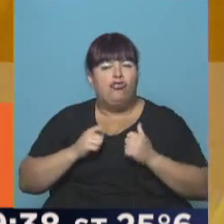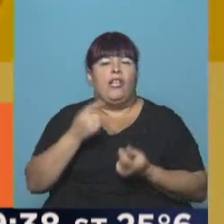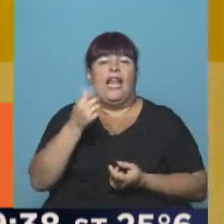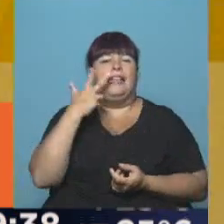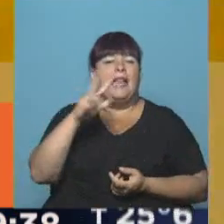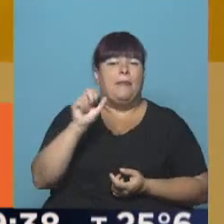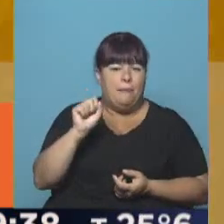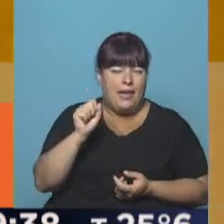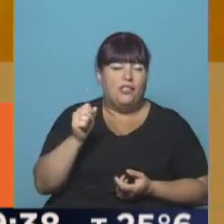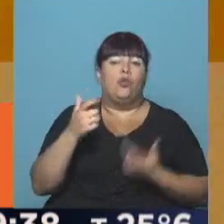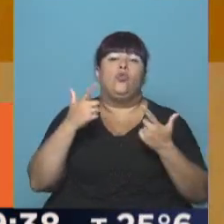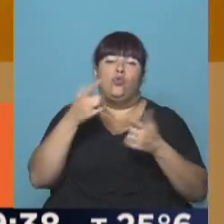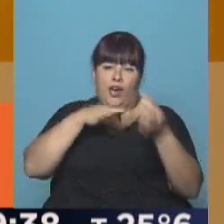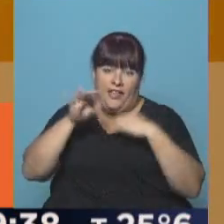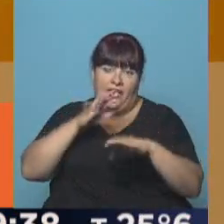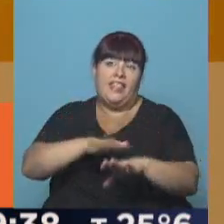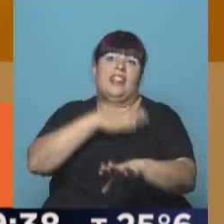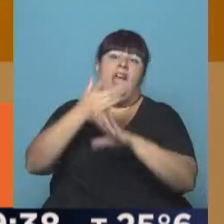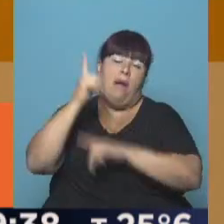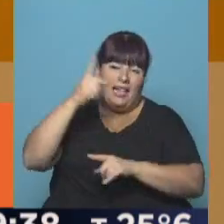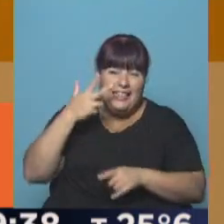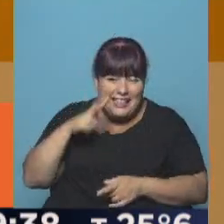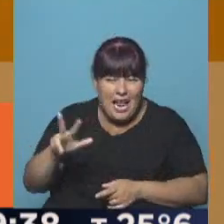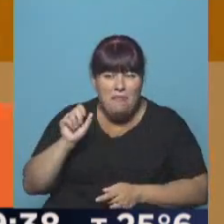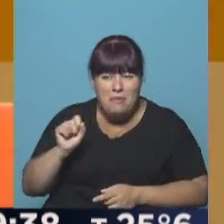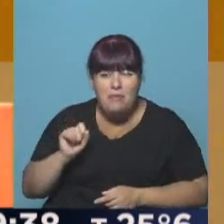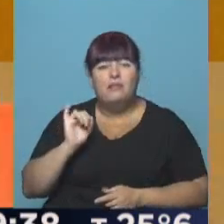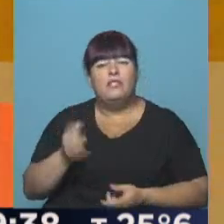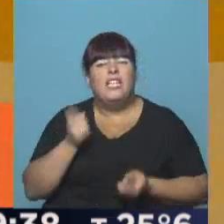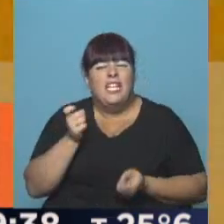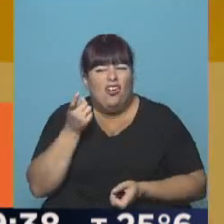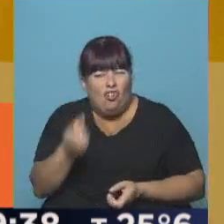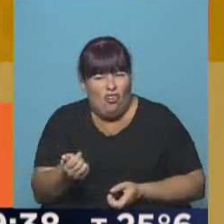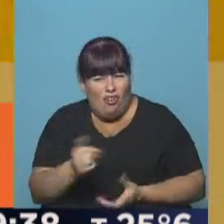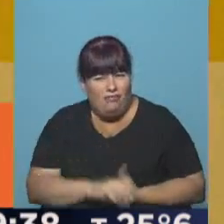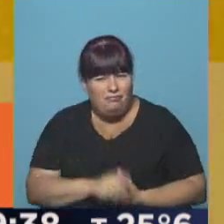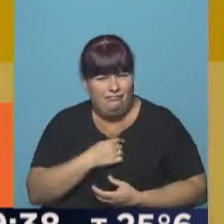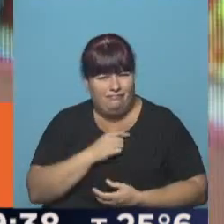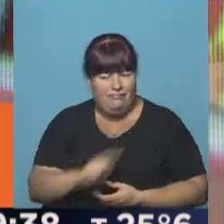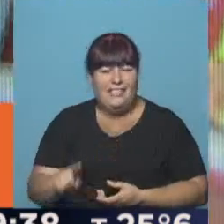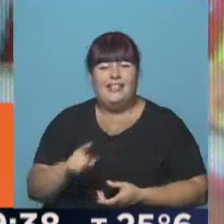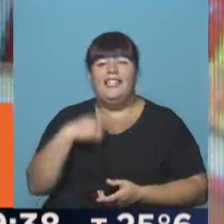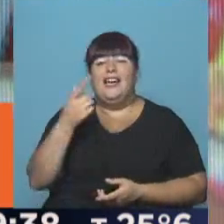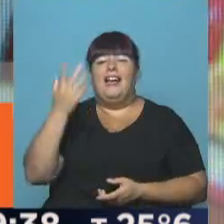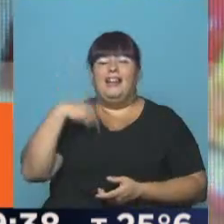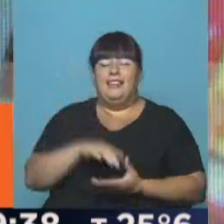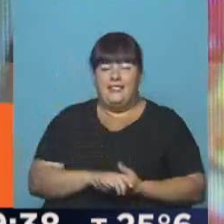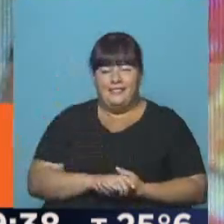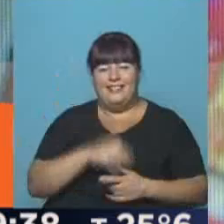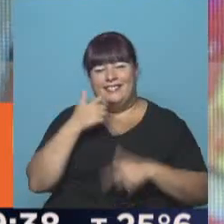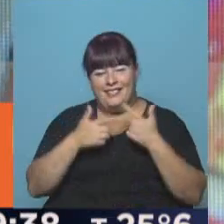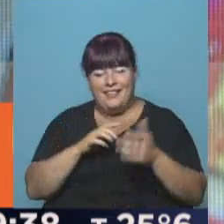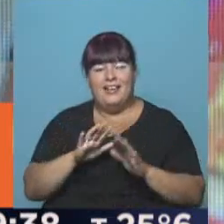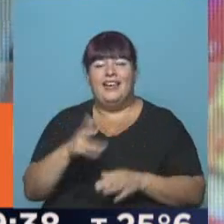3000 y gracias a Dios se venden de vez en cuando alguna 3000 pes te falta viene con caja de Quinta y TR